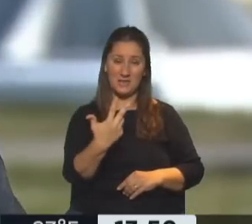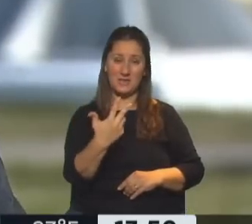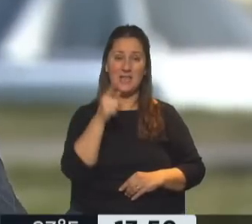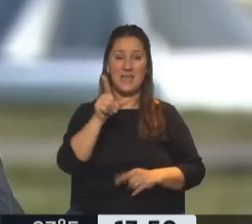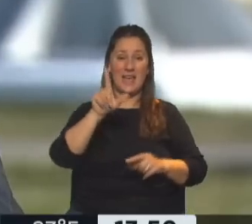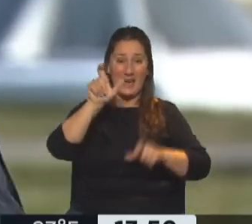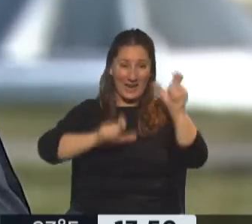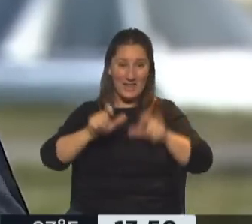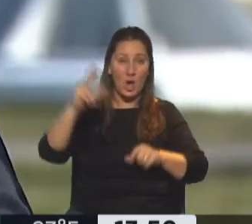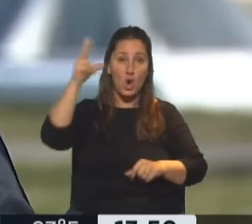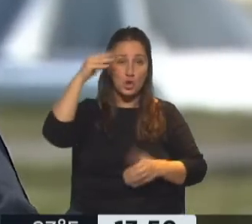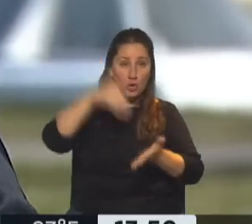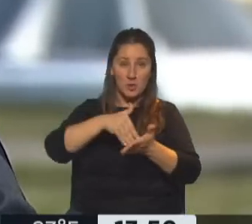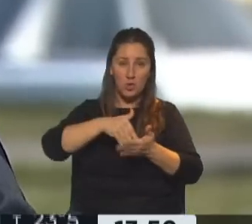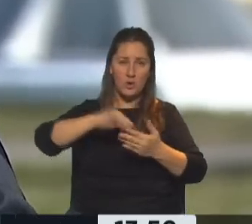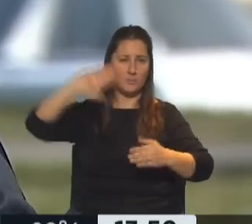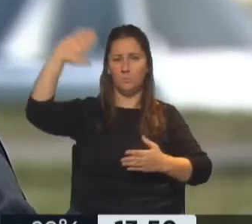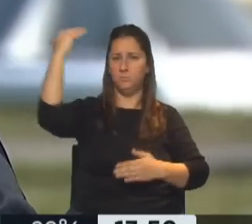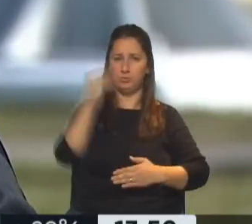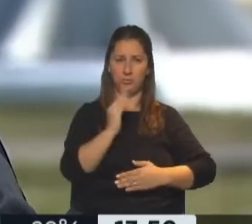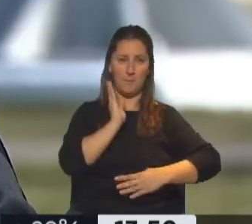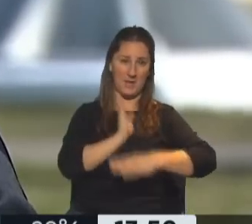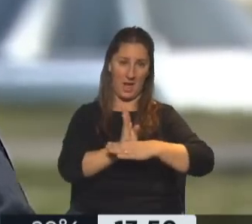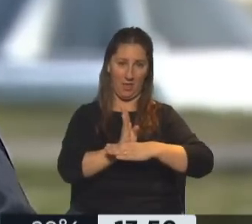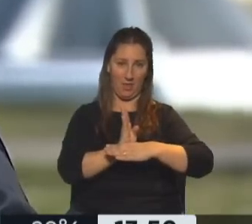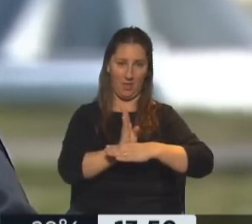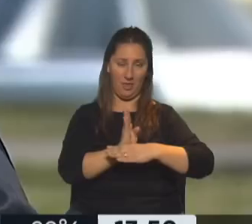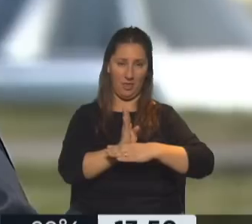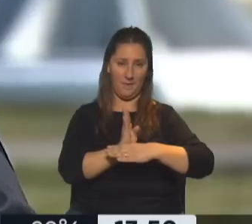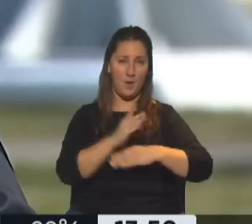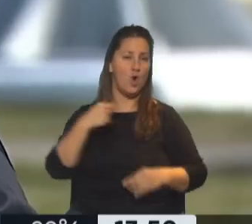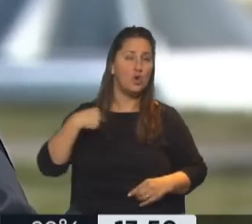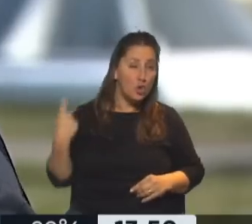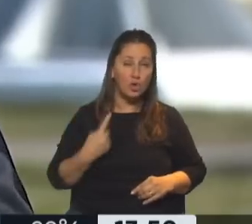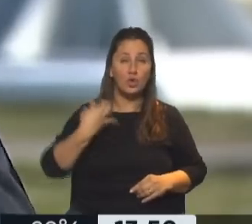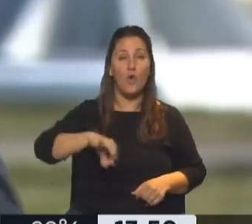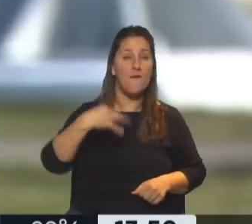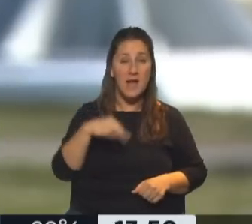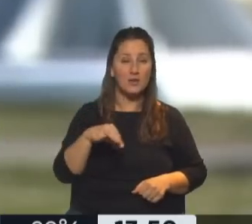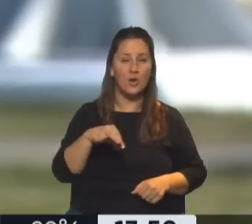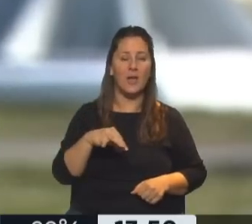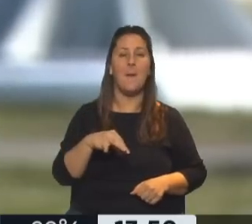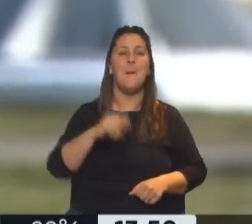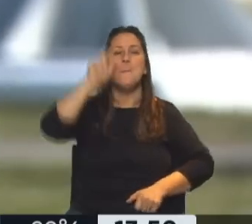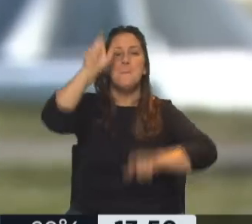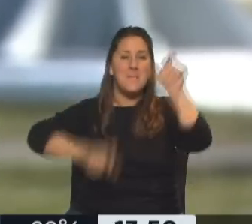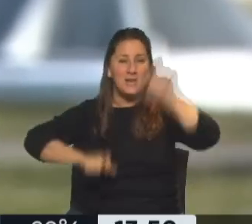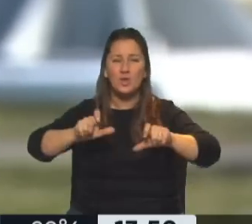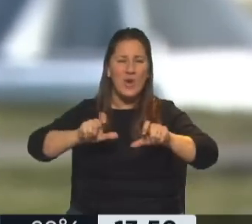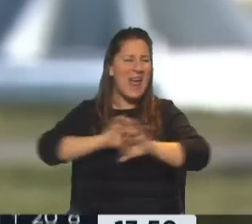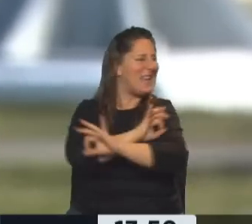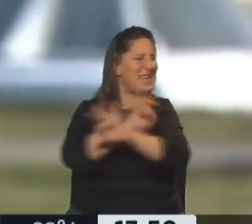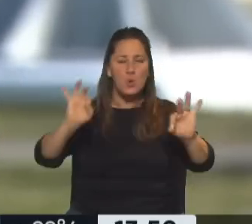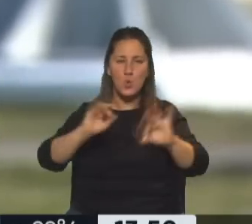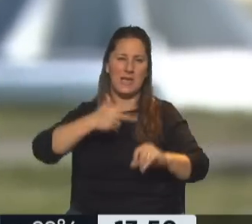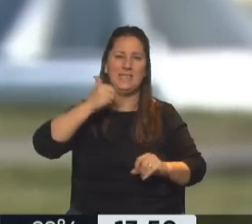ese número va a quedar reducido a la mitad. Y el deber que tenemos es que no quede un solo argentino